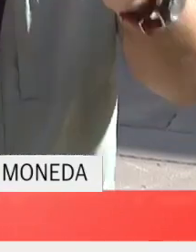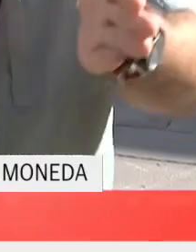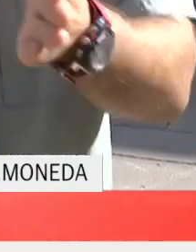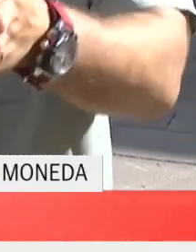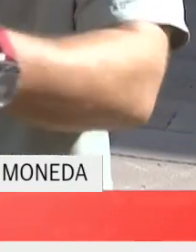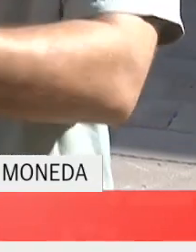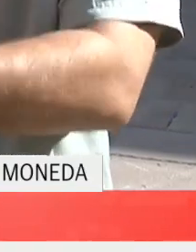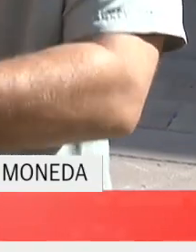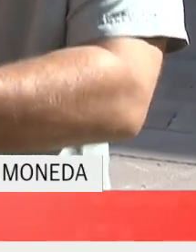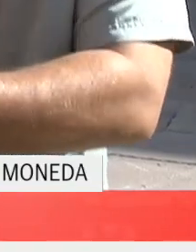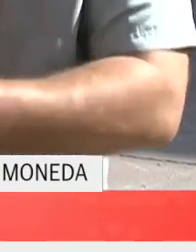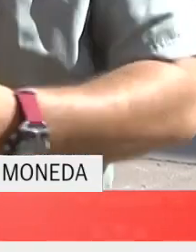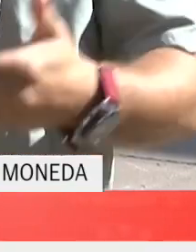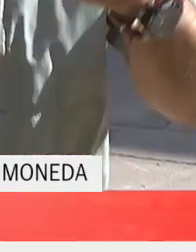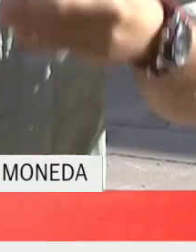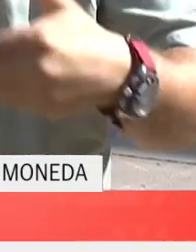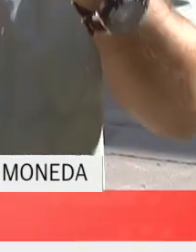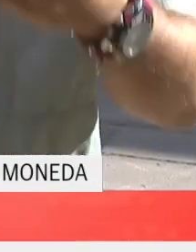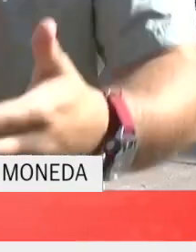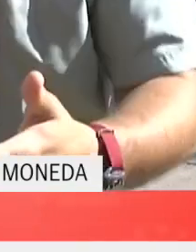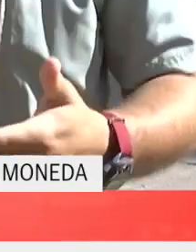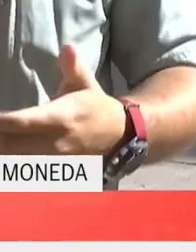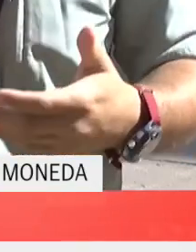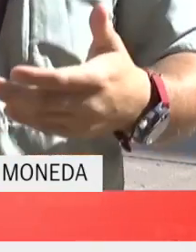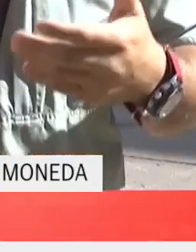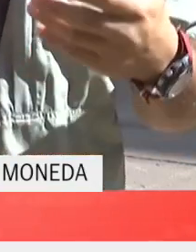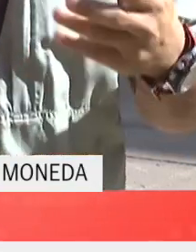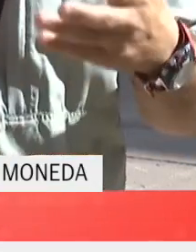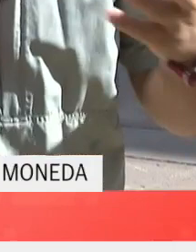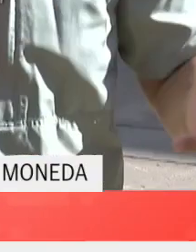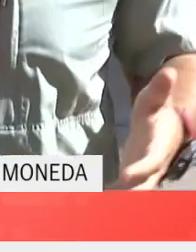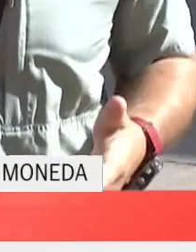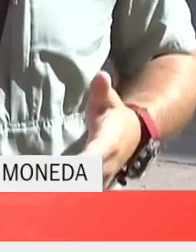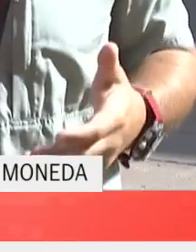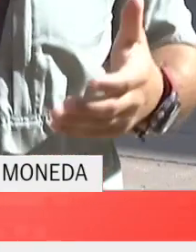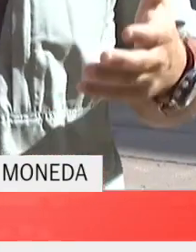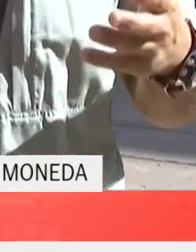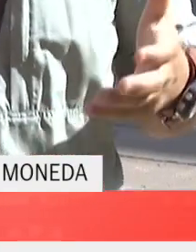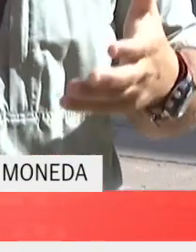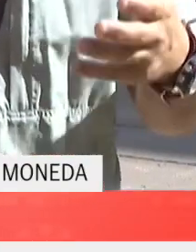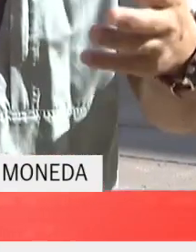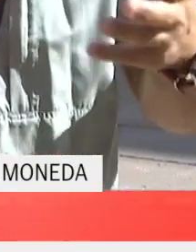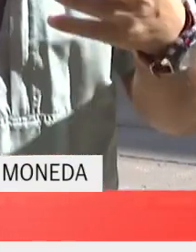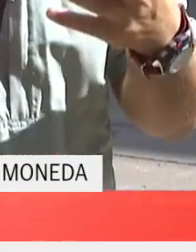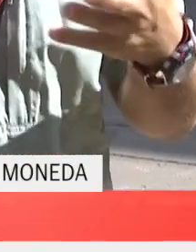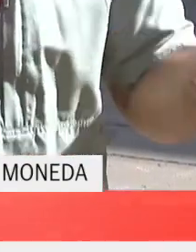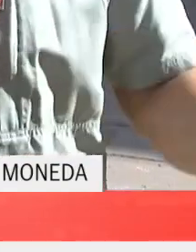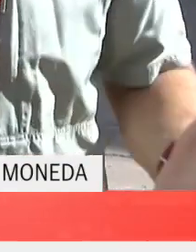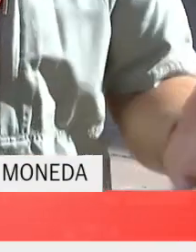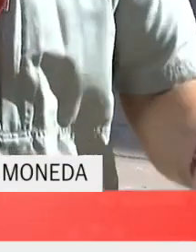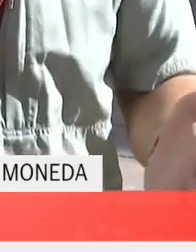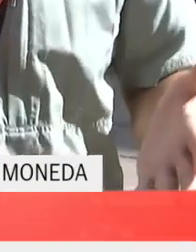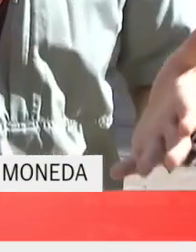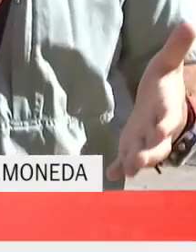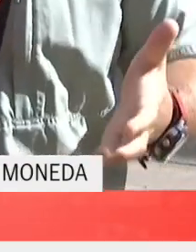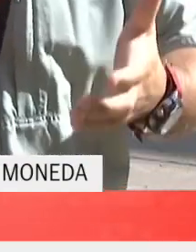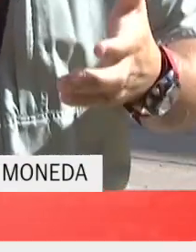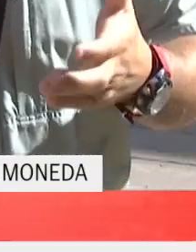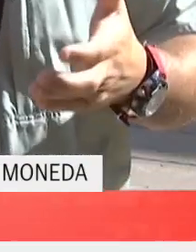y luego ocurre todo lo demás, en donde el gobierno insistió en que es una medida de presión por parte de la derecha el de haberse